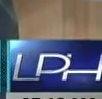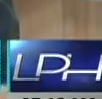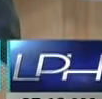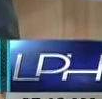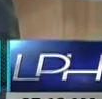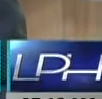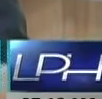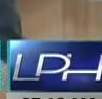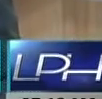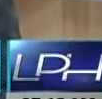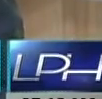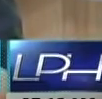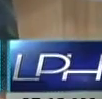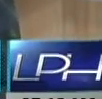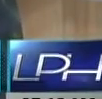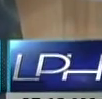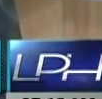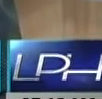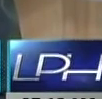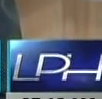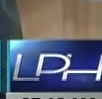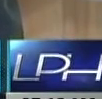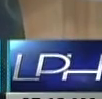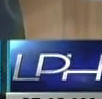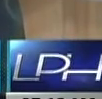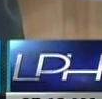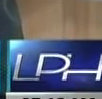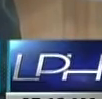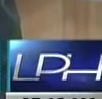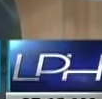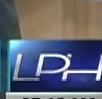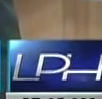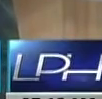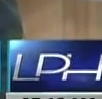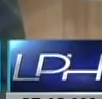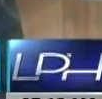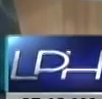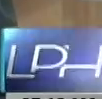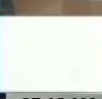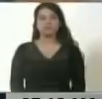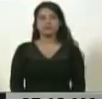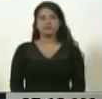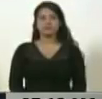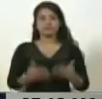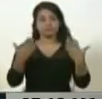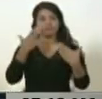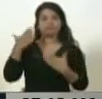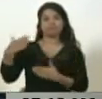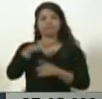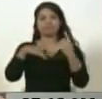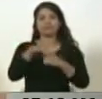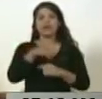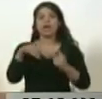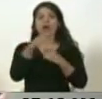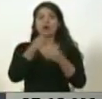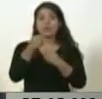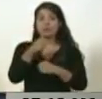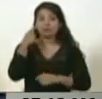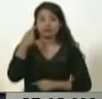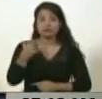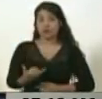de gestión, de acción, de propuestas, de proyectos en función de superar el escenario económico inducido